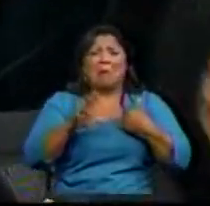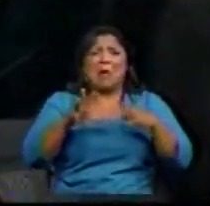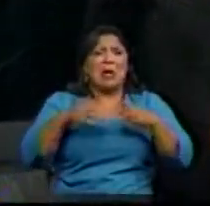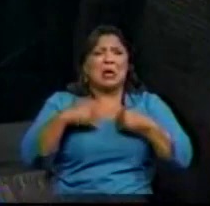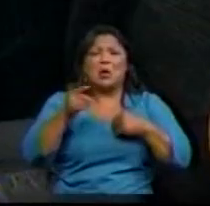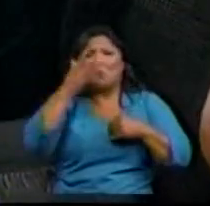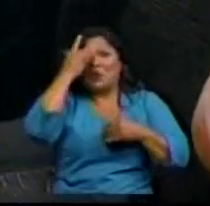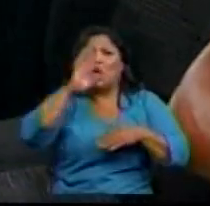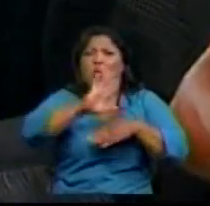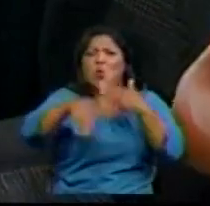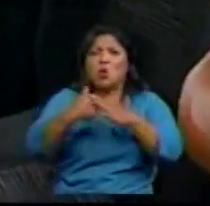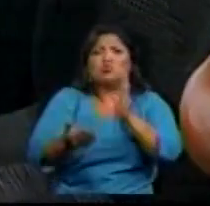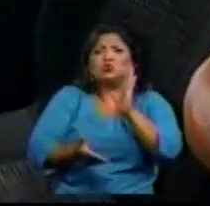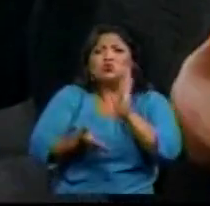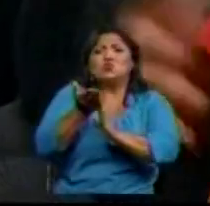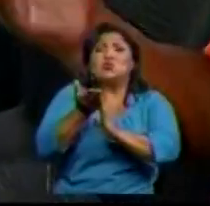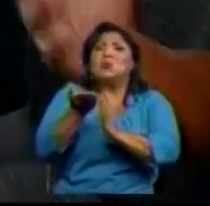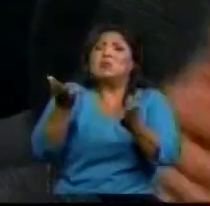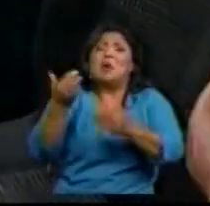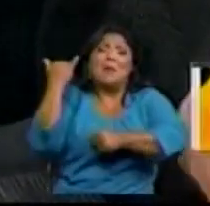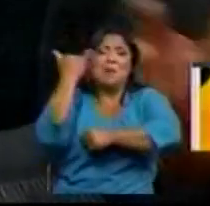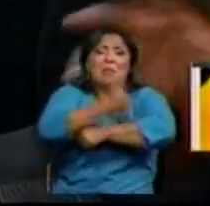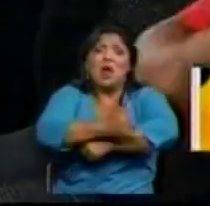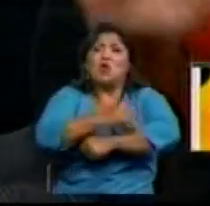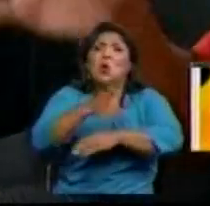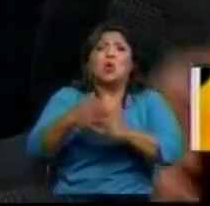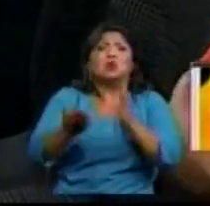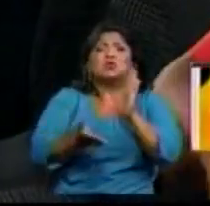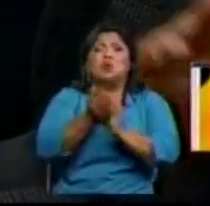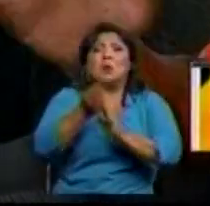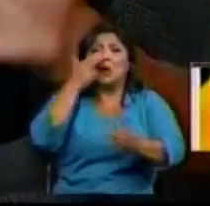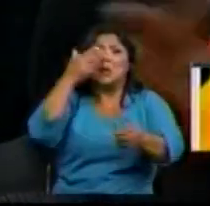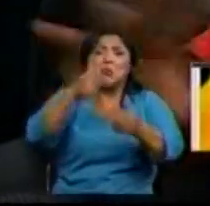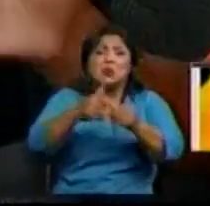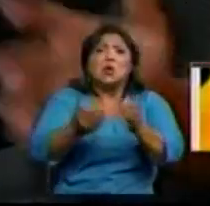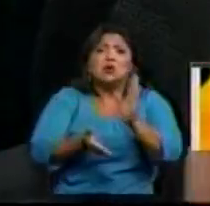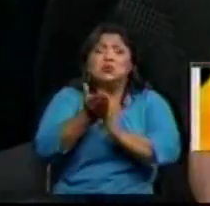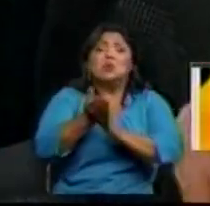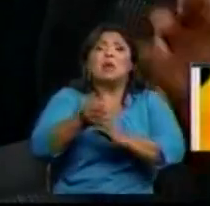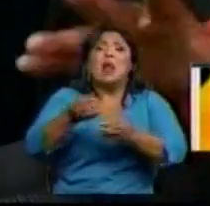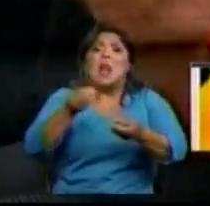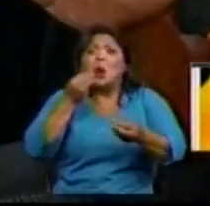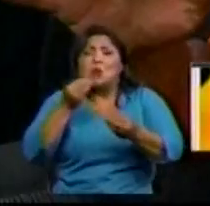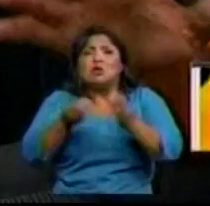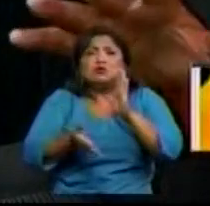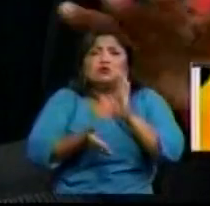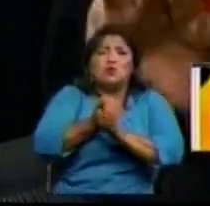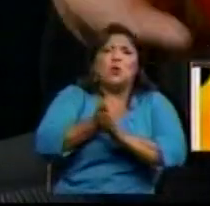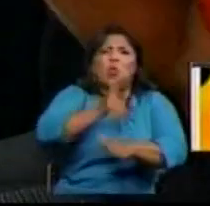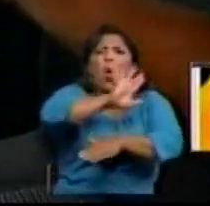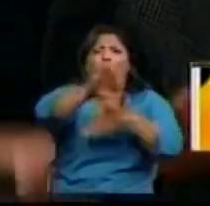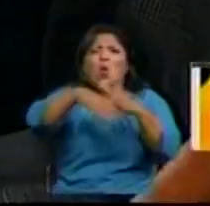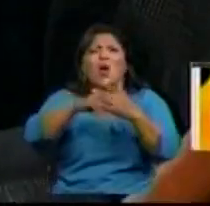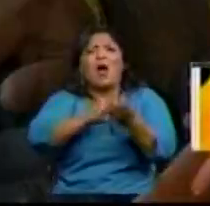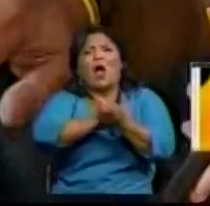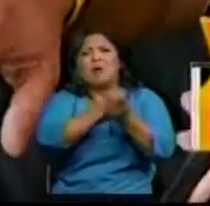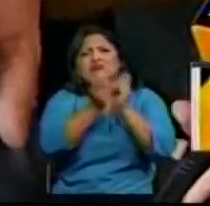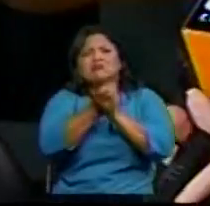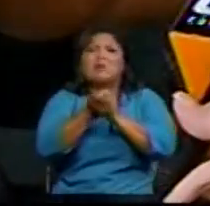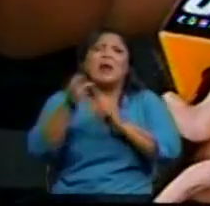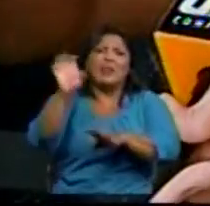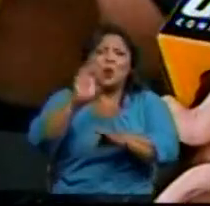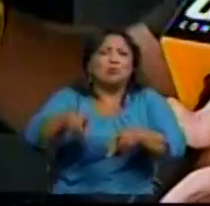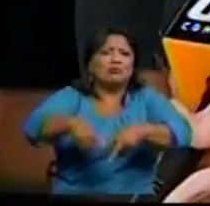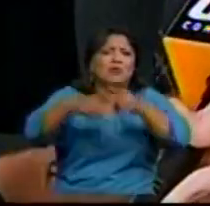porque sobre todo sobre todo en este país sobre todo fue la casualidad sobre comida sobre todo todo sube y el género como